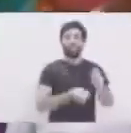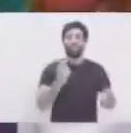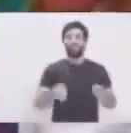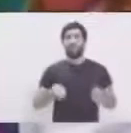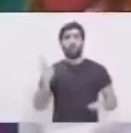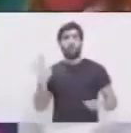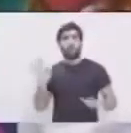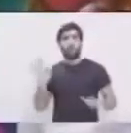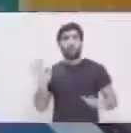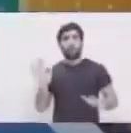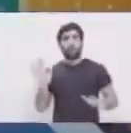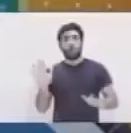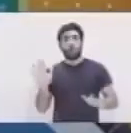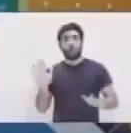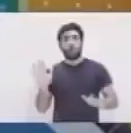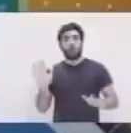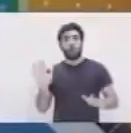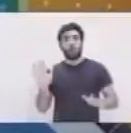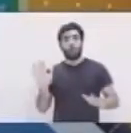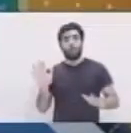¡Estatua!